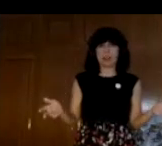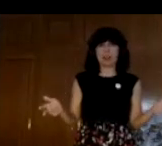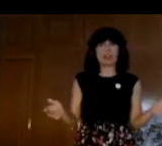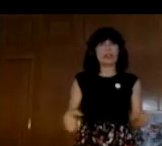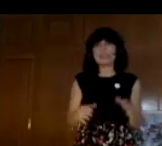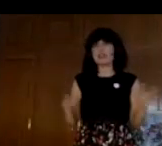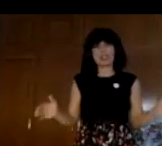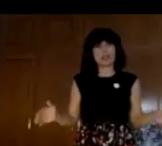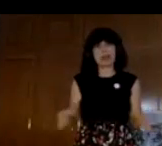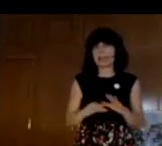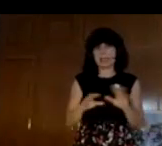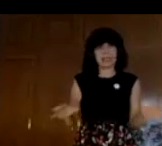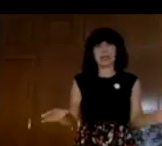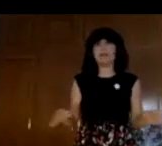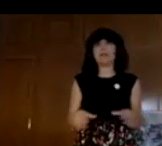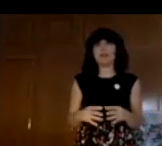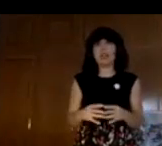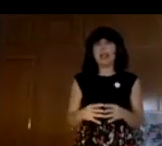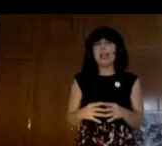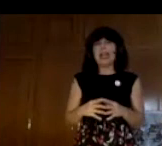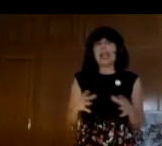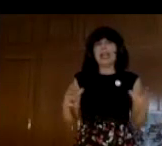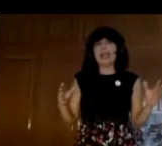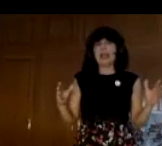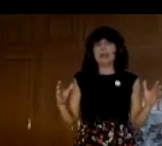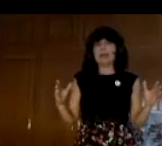recomiendo que os lo descarguéis, son 30 páginas y es maravilloso,